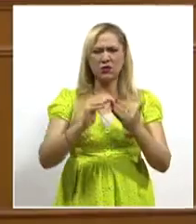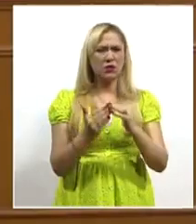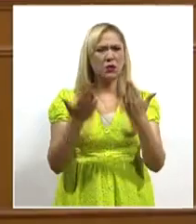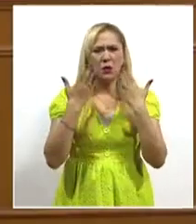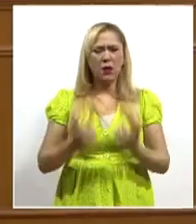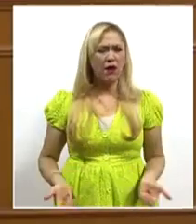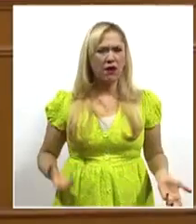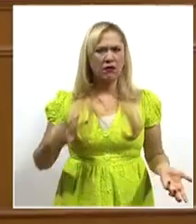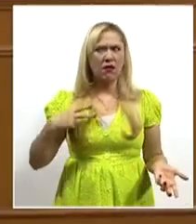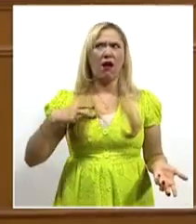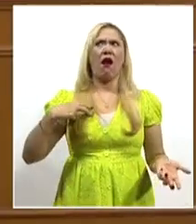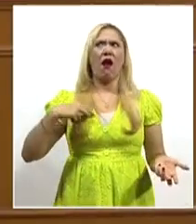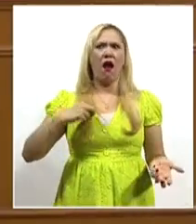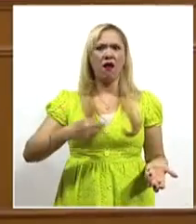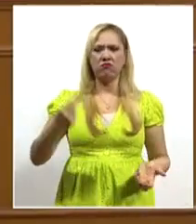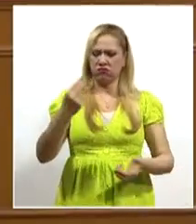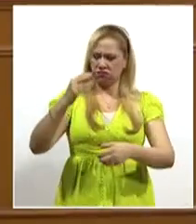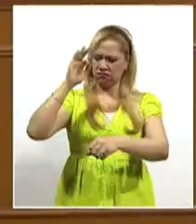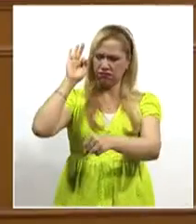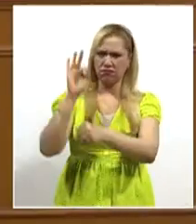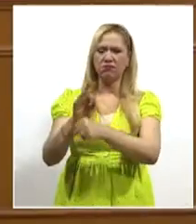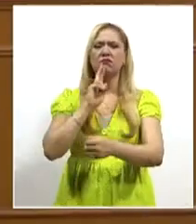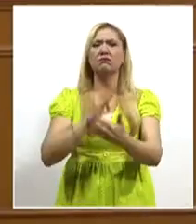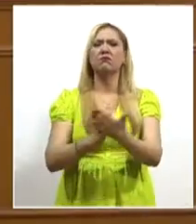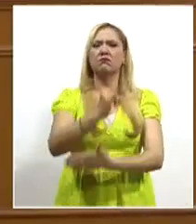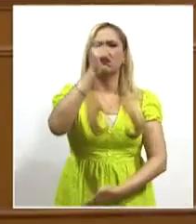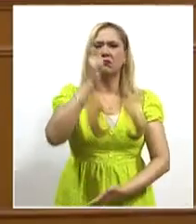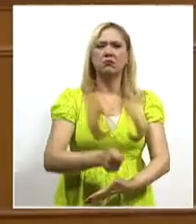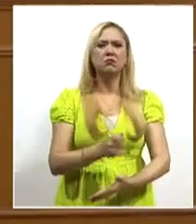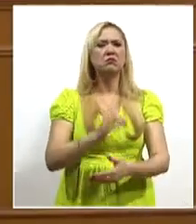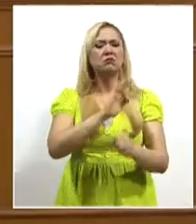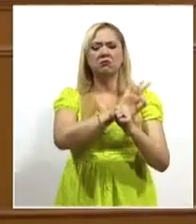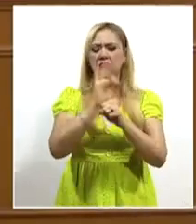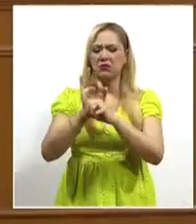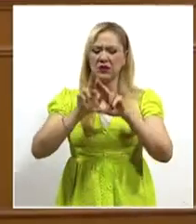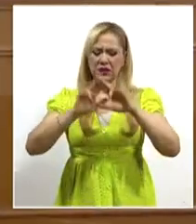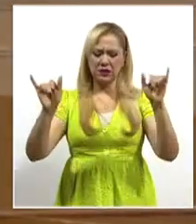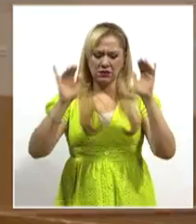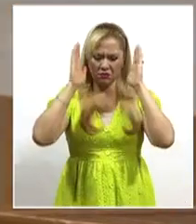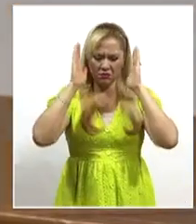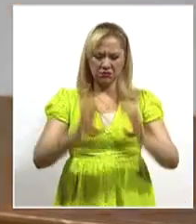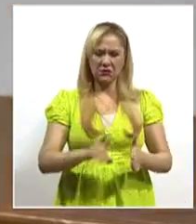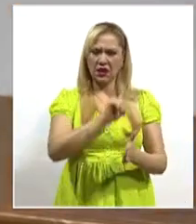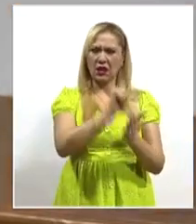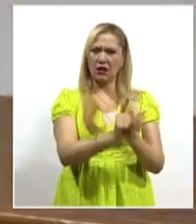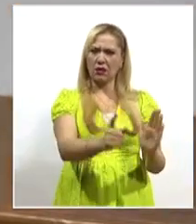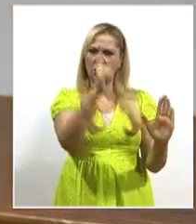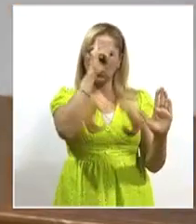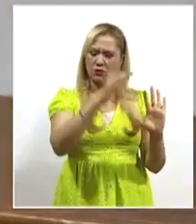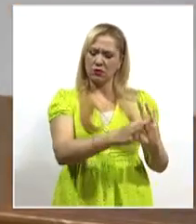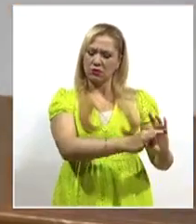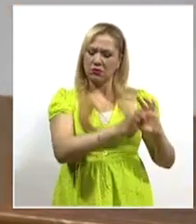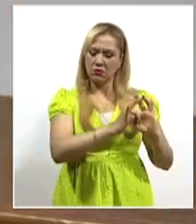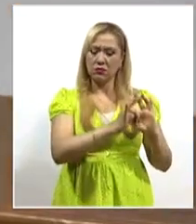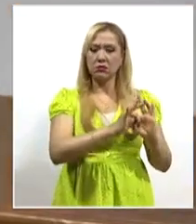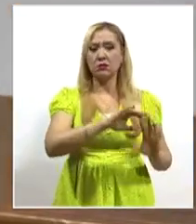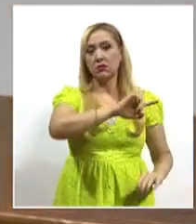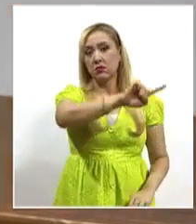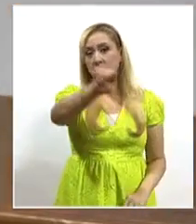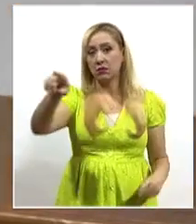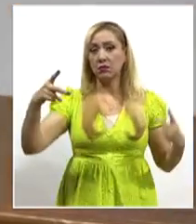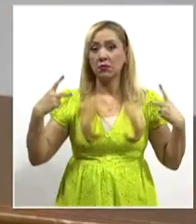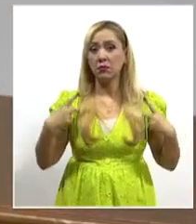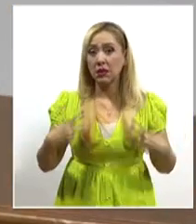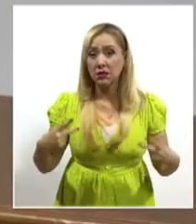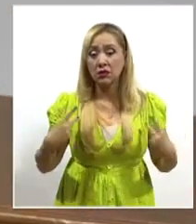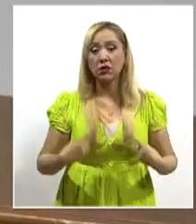Llamaron a defender al Poder Judicial con sentencias imparciales y apegadas a derecho. Para ello es indispensable convencer a la gente de que las sentencias